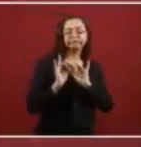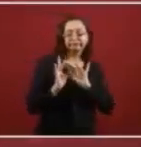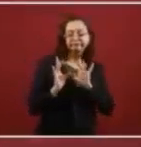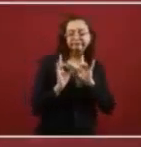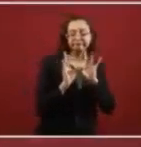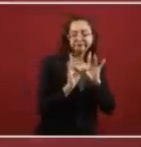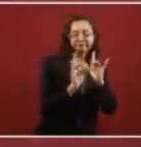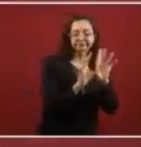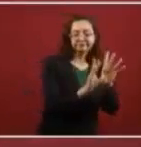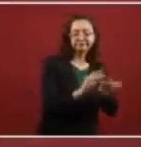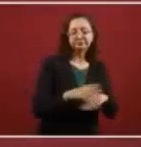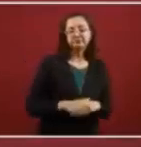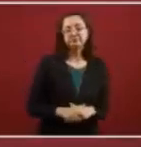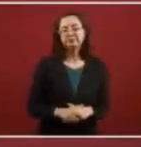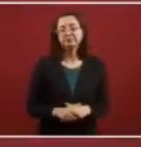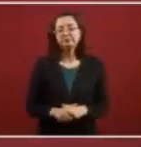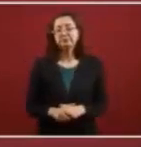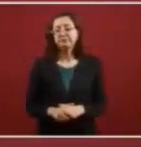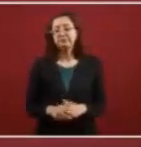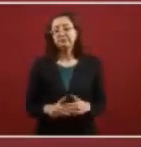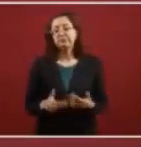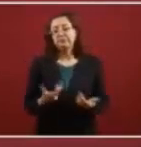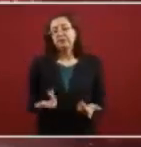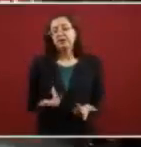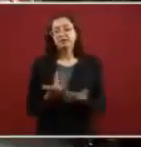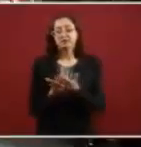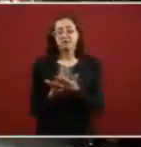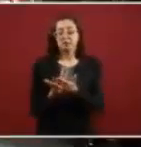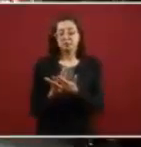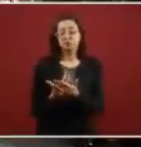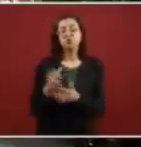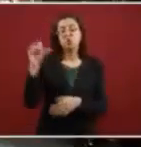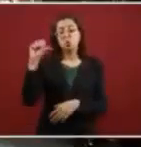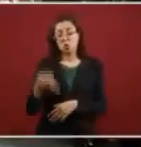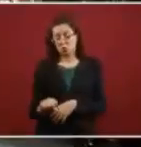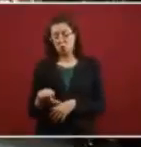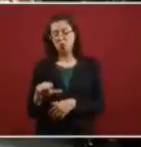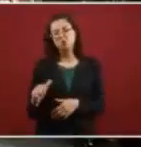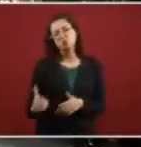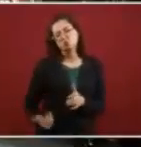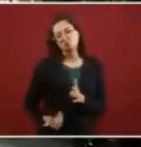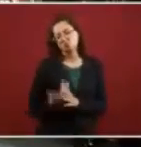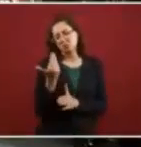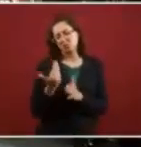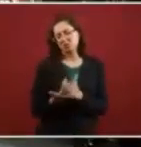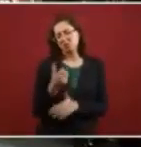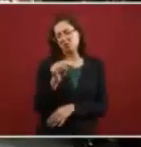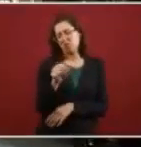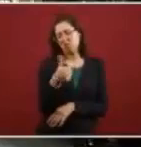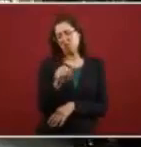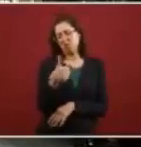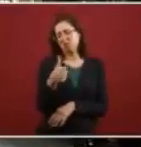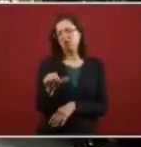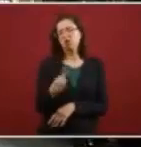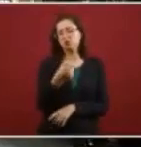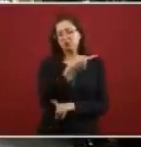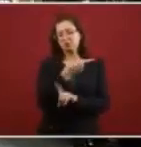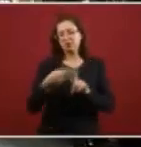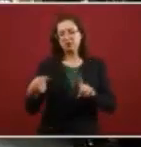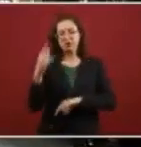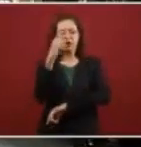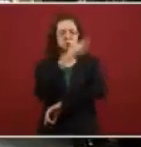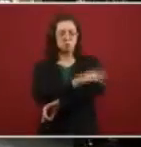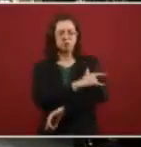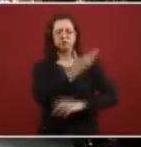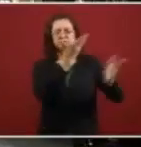estamos esperando entonces que a partir de las 11 de la mañana 11 y media de la mañana podamos estar recibiendo algo moral es en